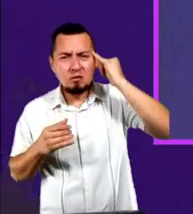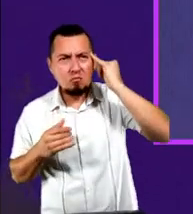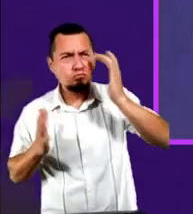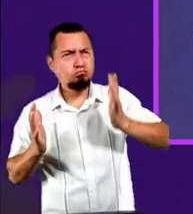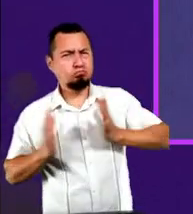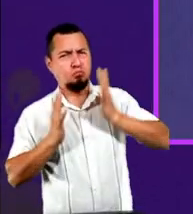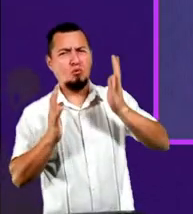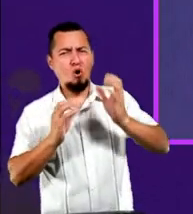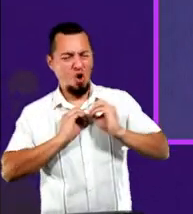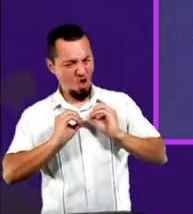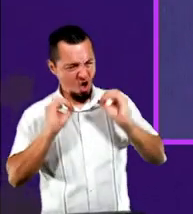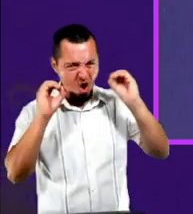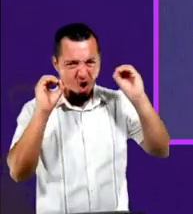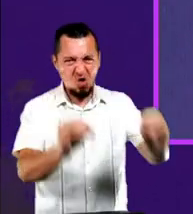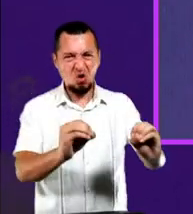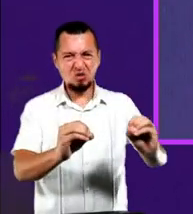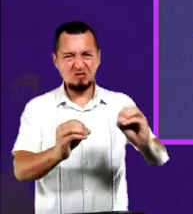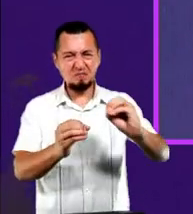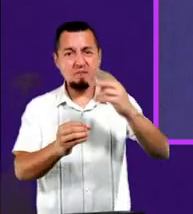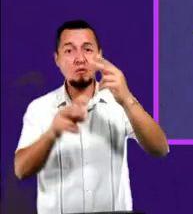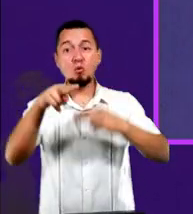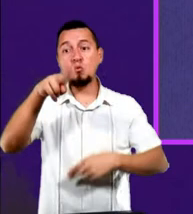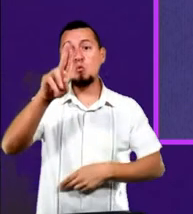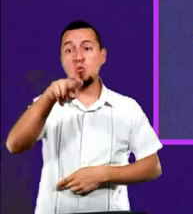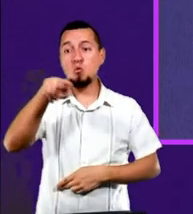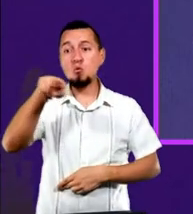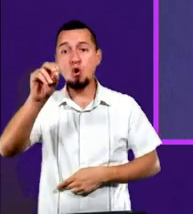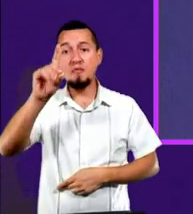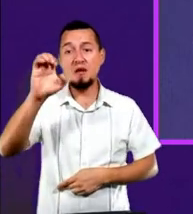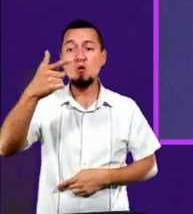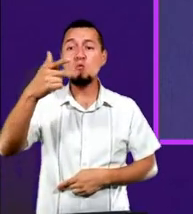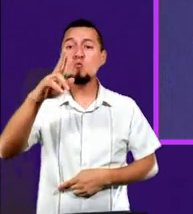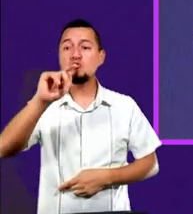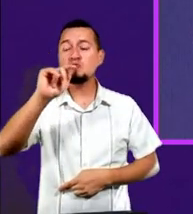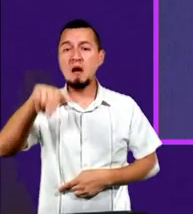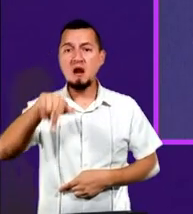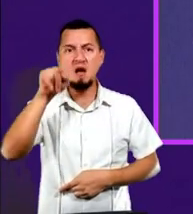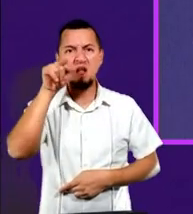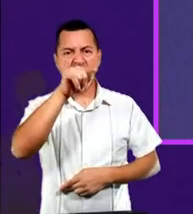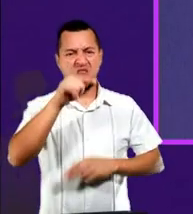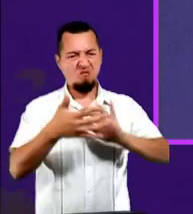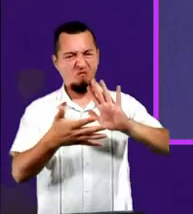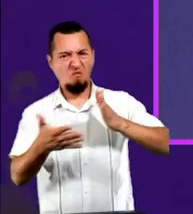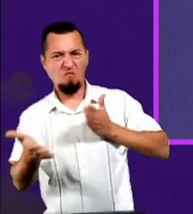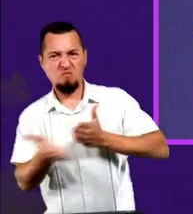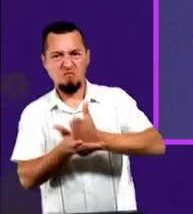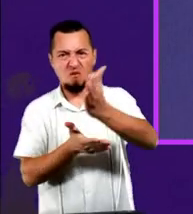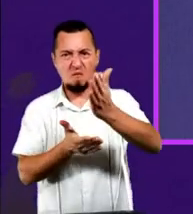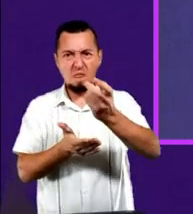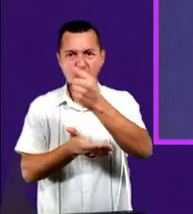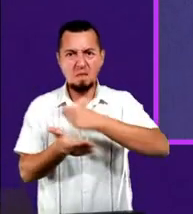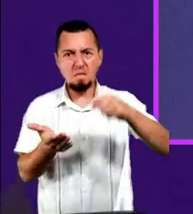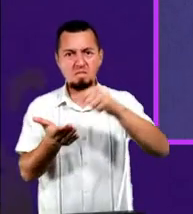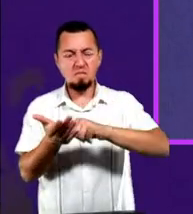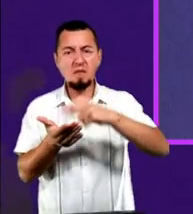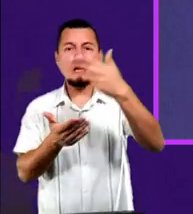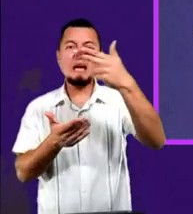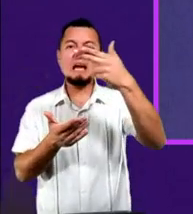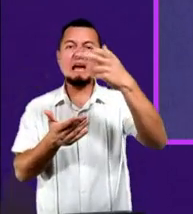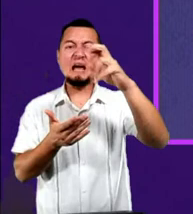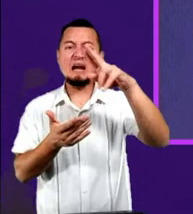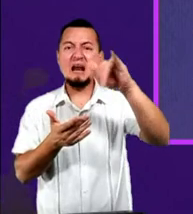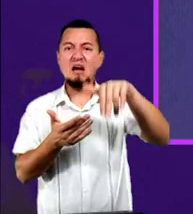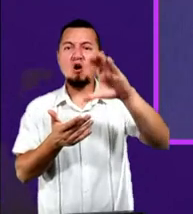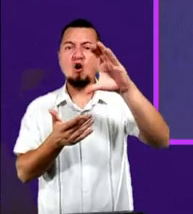Guzmán, que vino a hacer la conquista aquí para no caer en las manos de Hernán Cortés, fue lo que